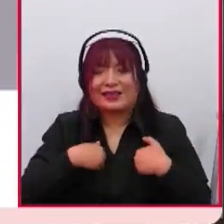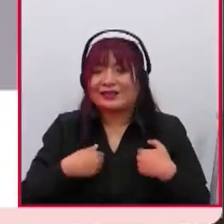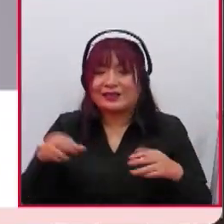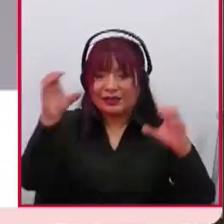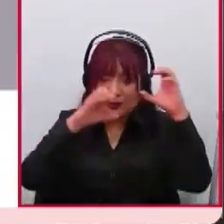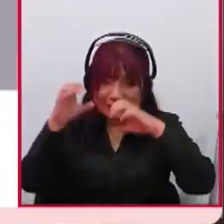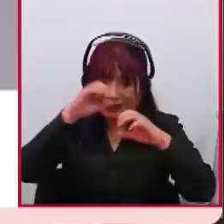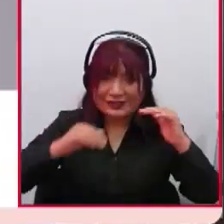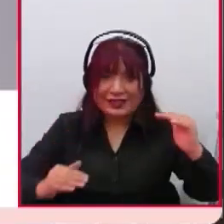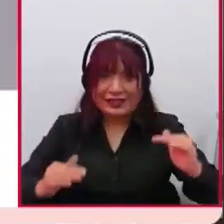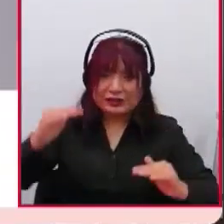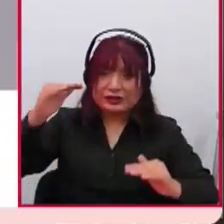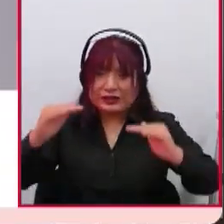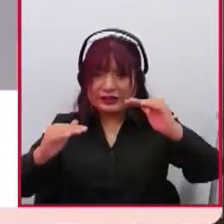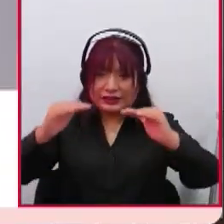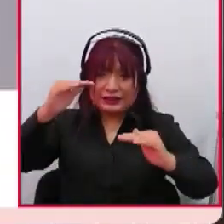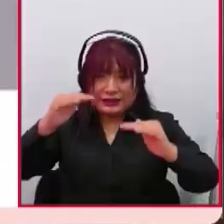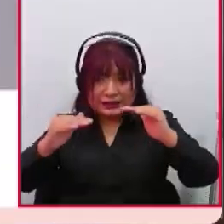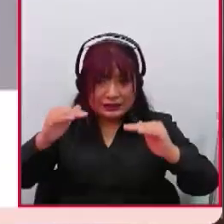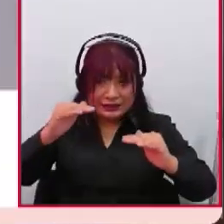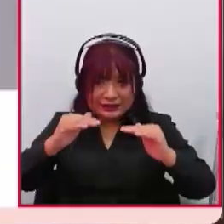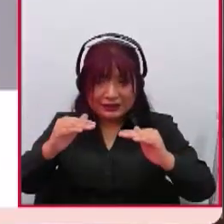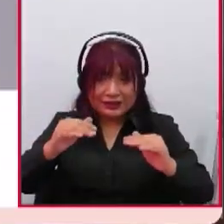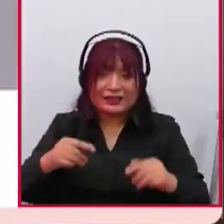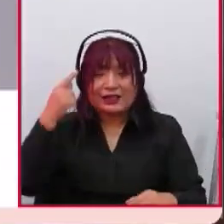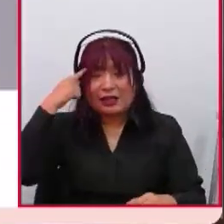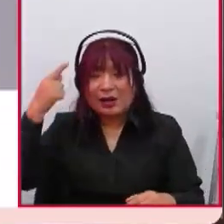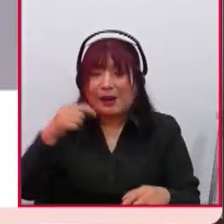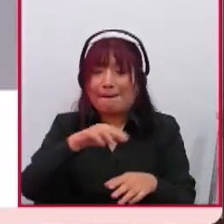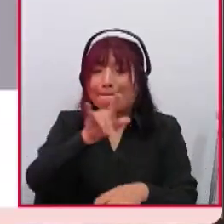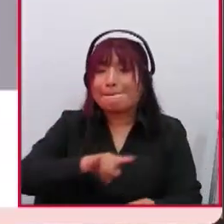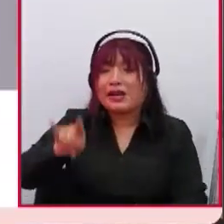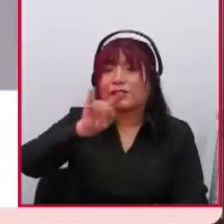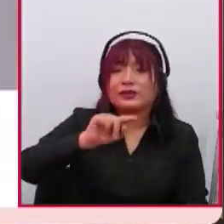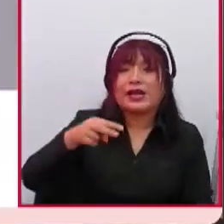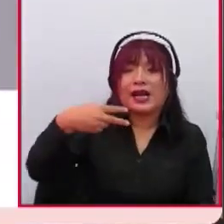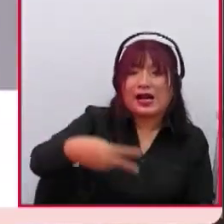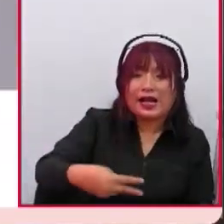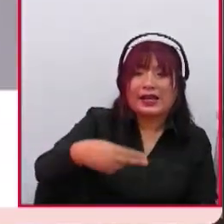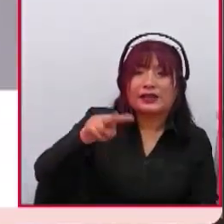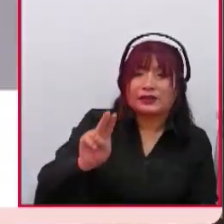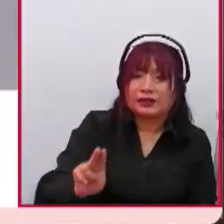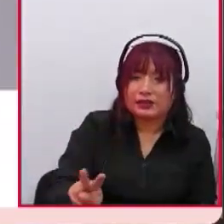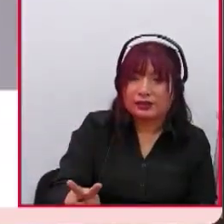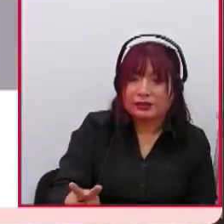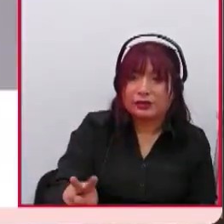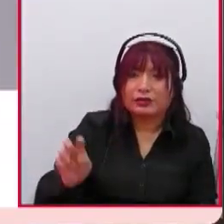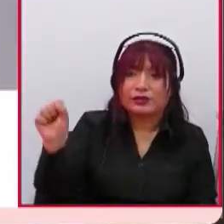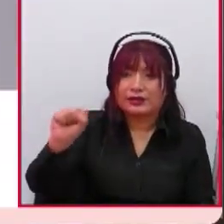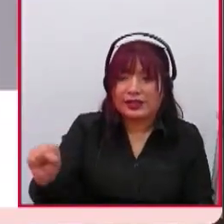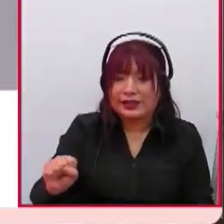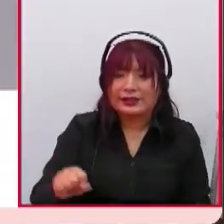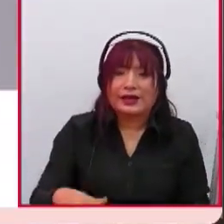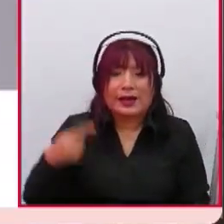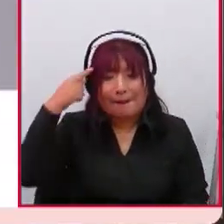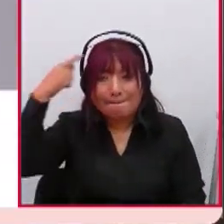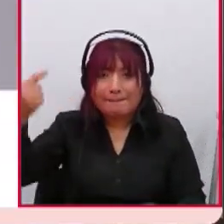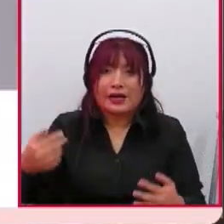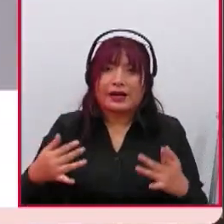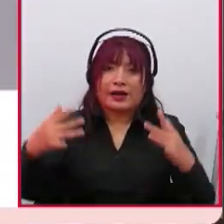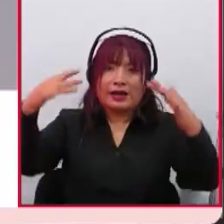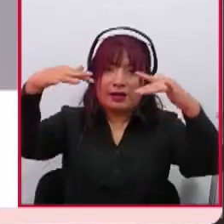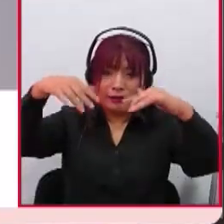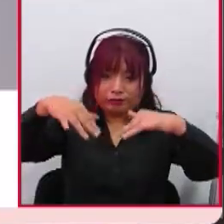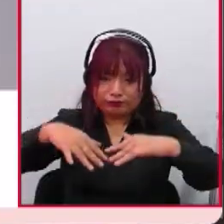al inicio de la puesta en marcha. Pero el H2S para nosotros lo usamos como el gas inerte para promover la flotación.